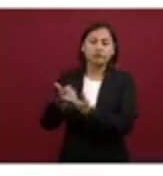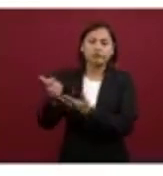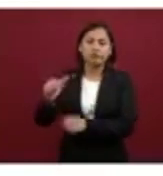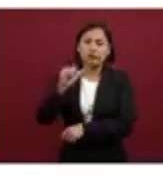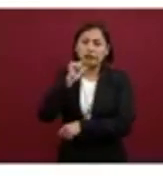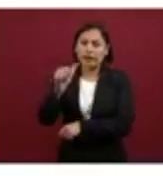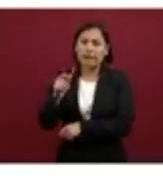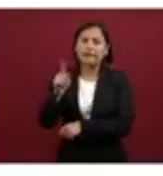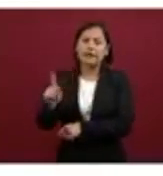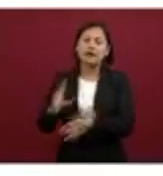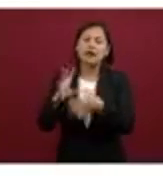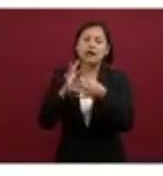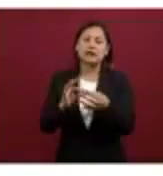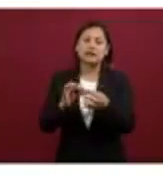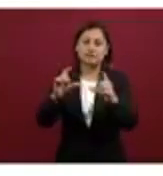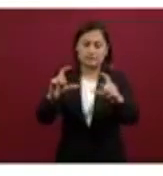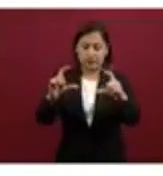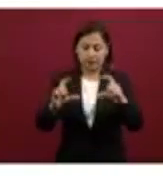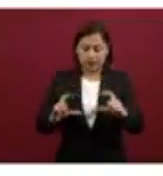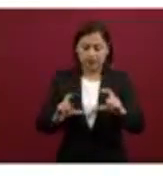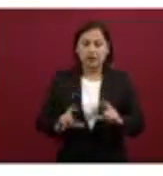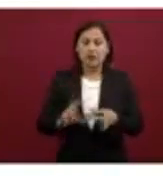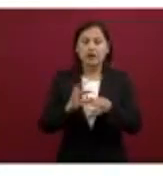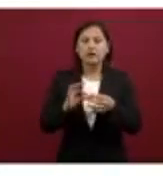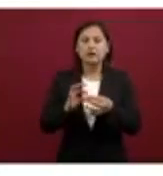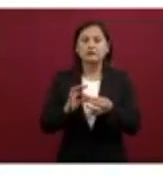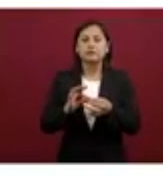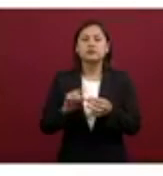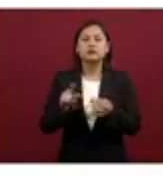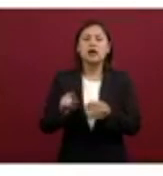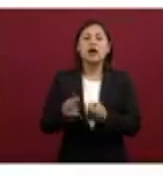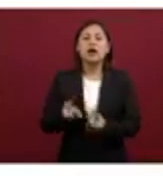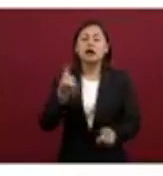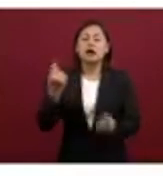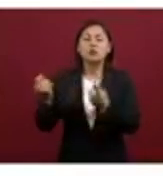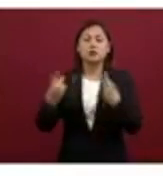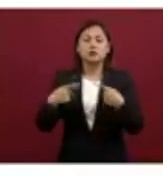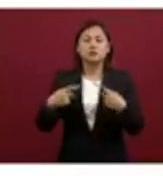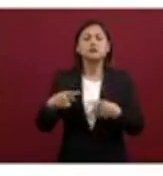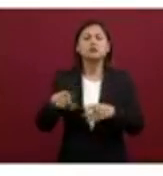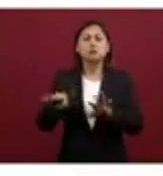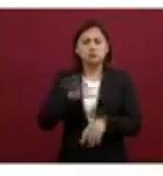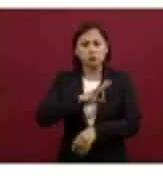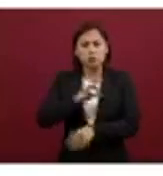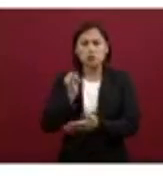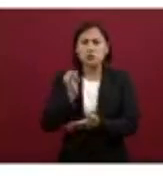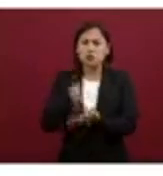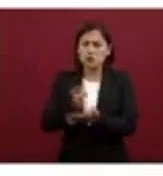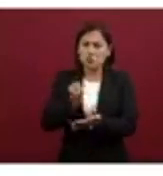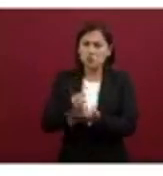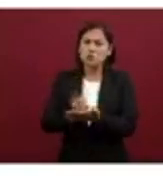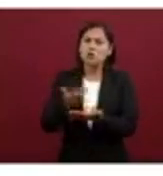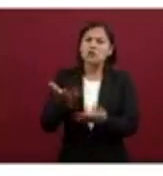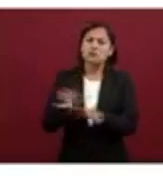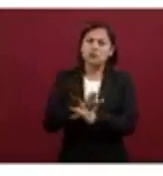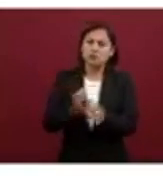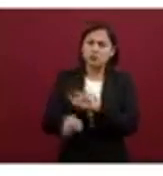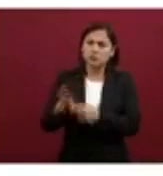siguientes. El siguiente párrafo se refiere a las facilidades del pago de impuestos sobre la renta y valor